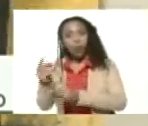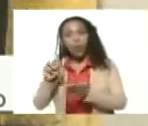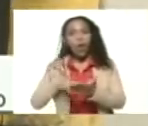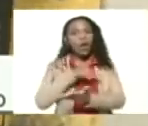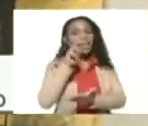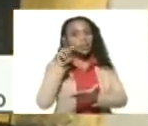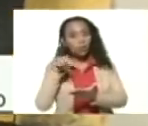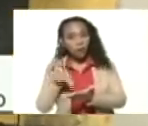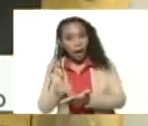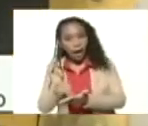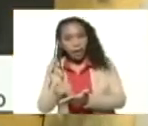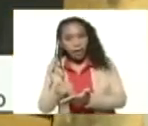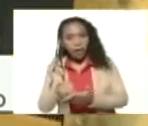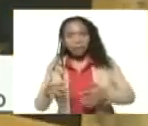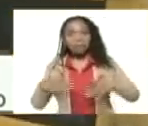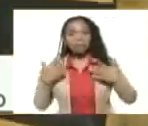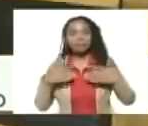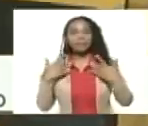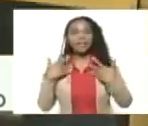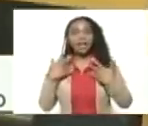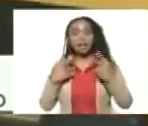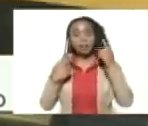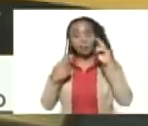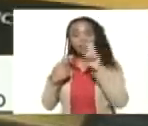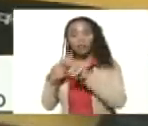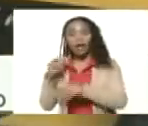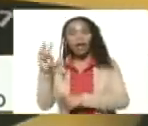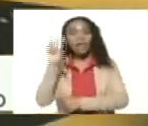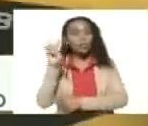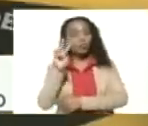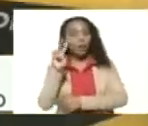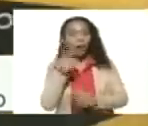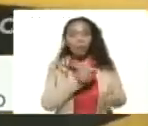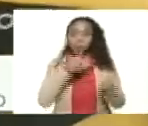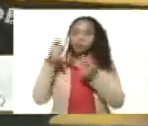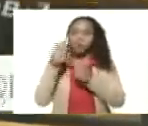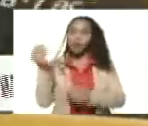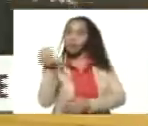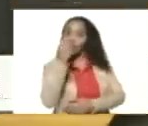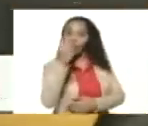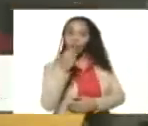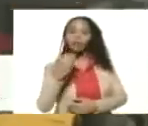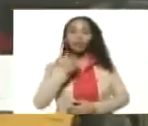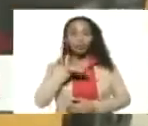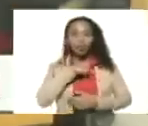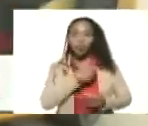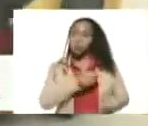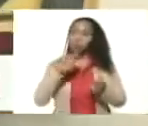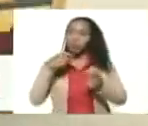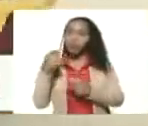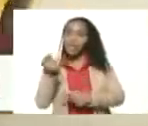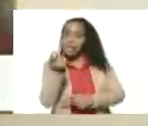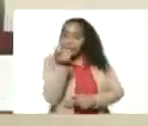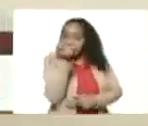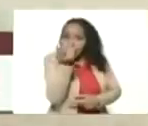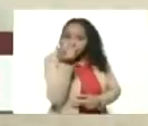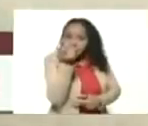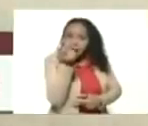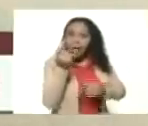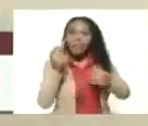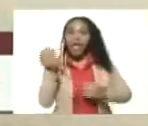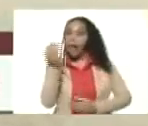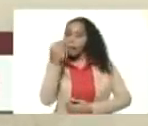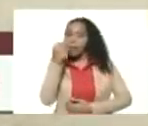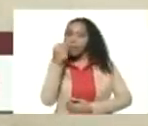nacional, contempla a la Venezuela exportadora de alimentos. Vamos a ser exportadores de semillas y exportadores de alimentos.